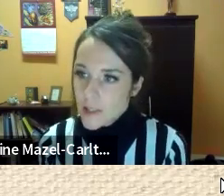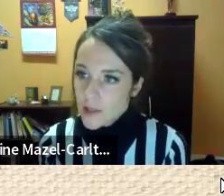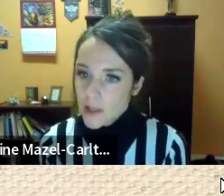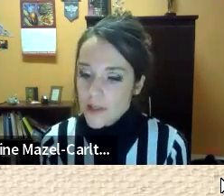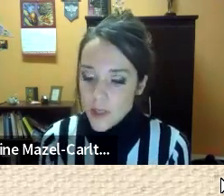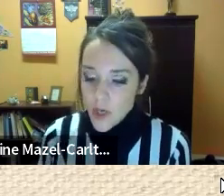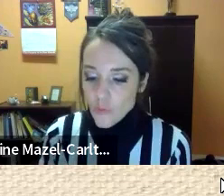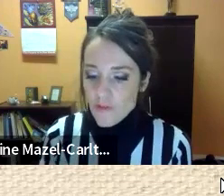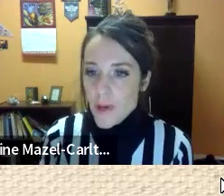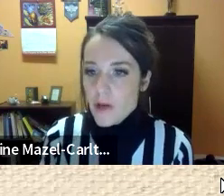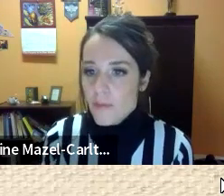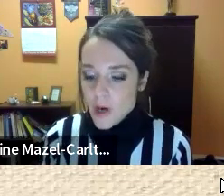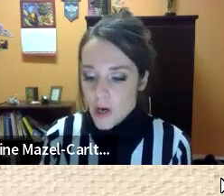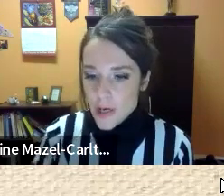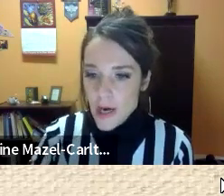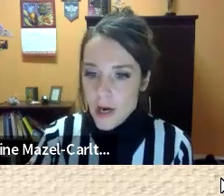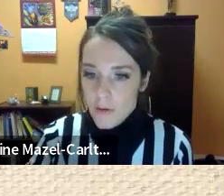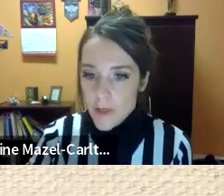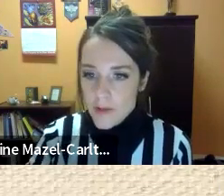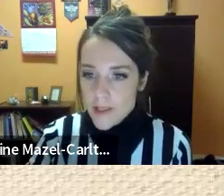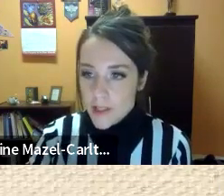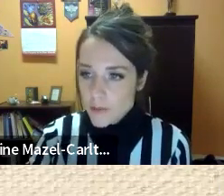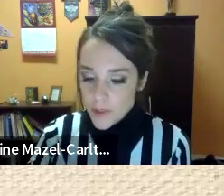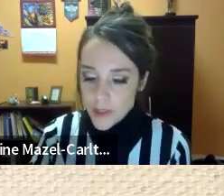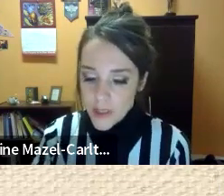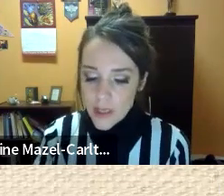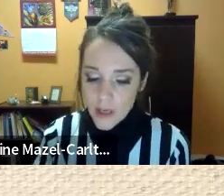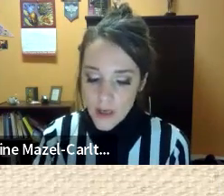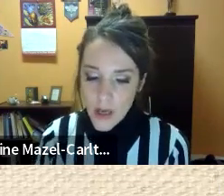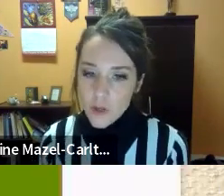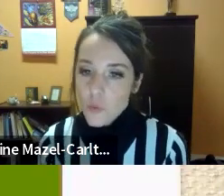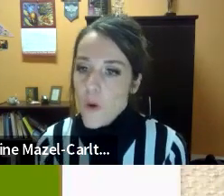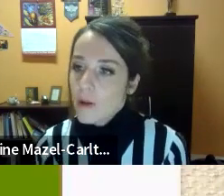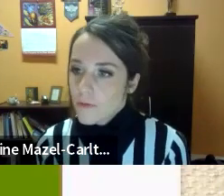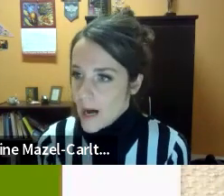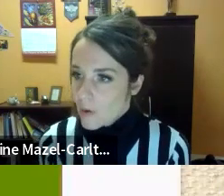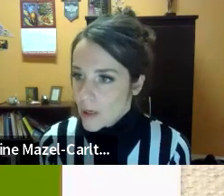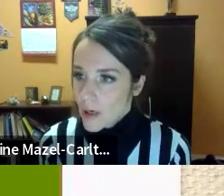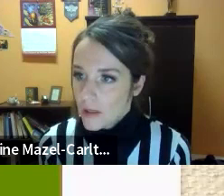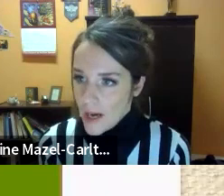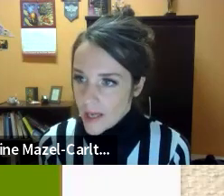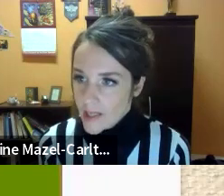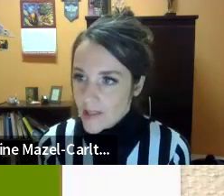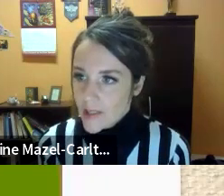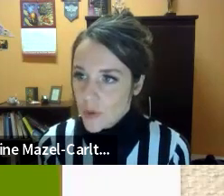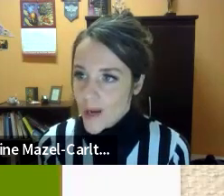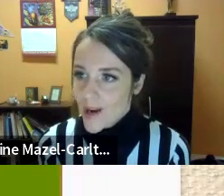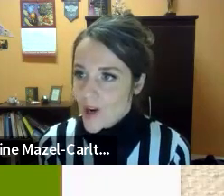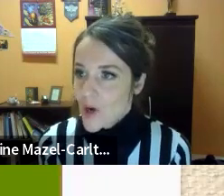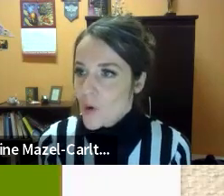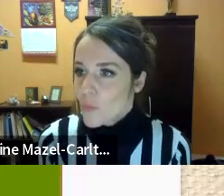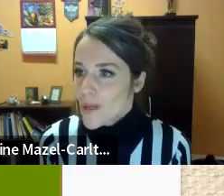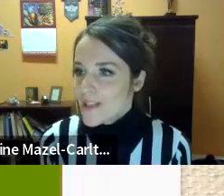Por más de 10 a 15 años hemos sido parte de esta comunidad